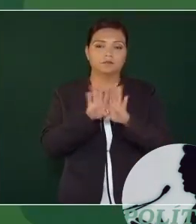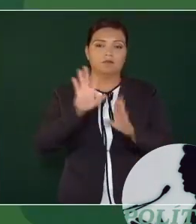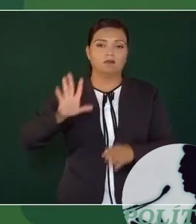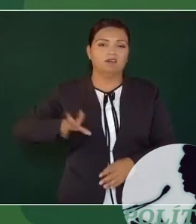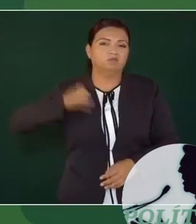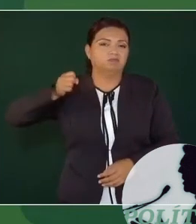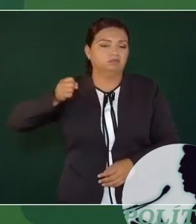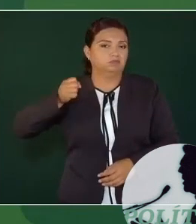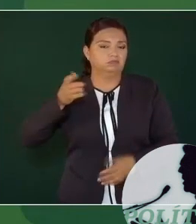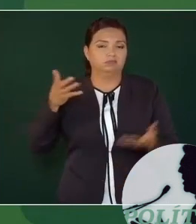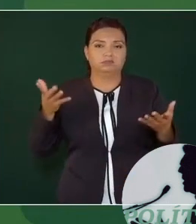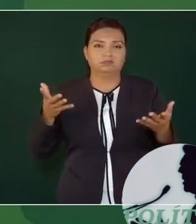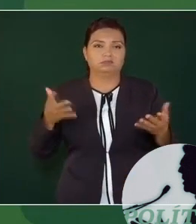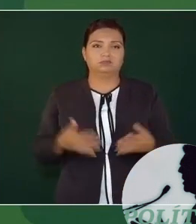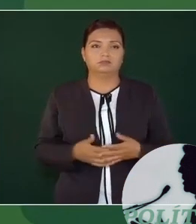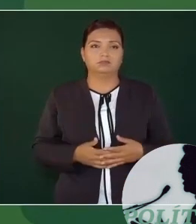abusa